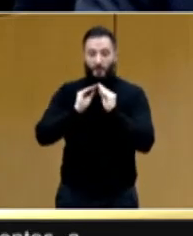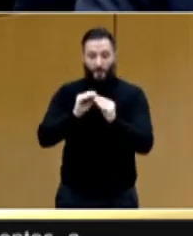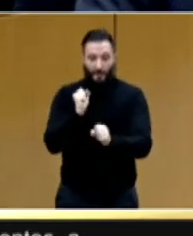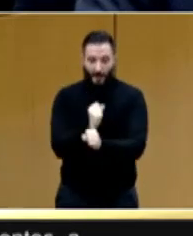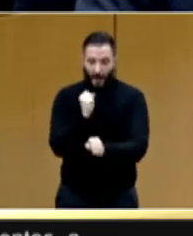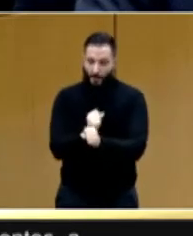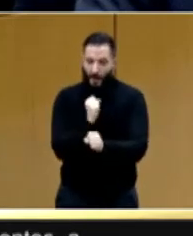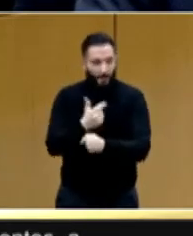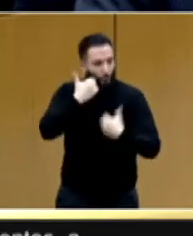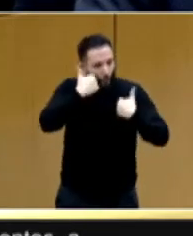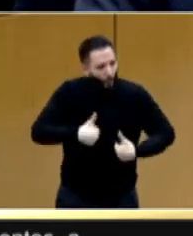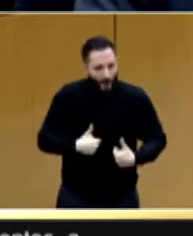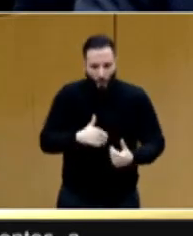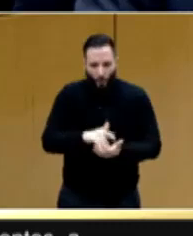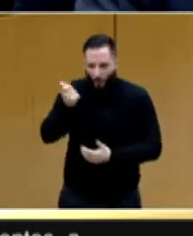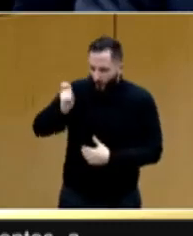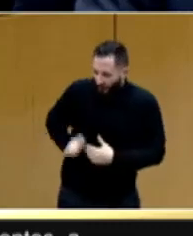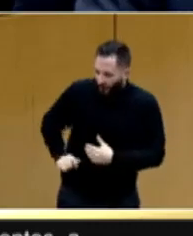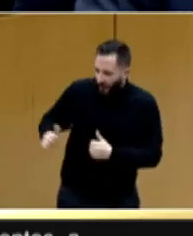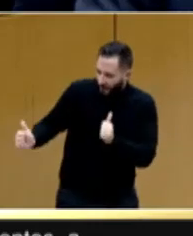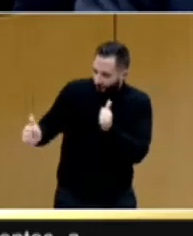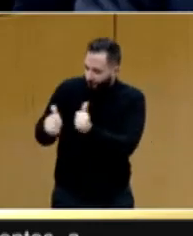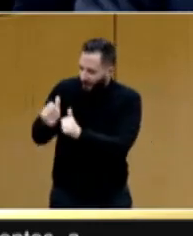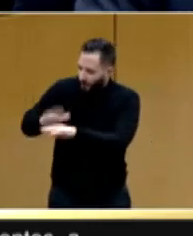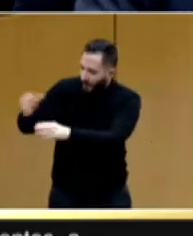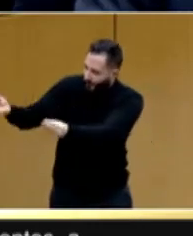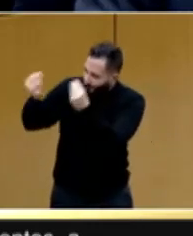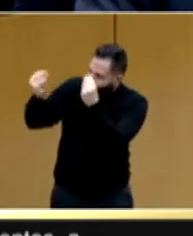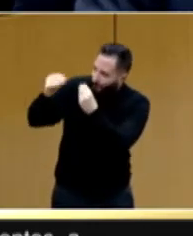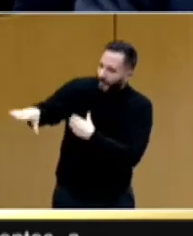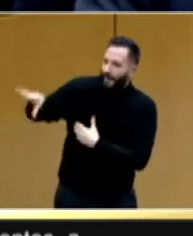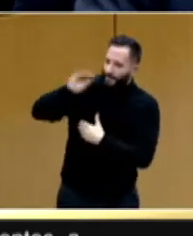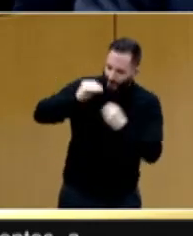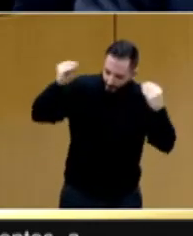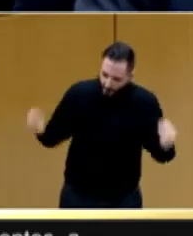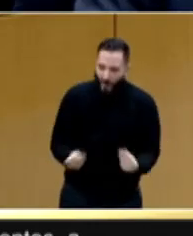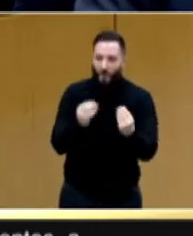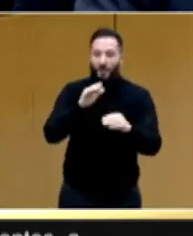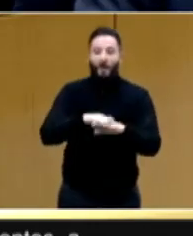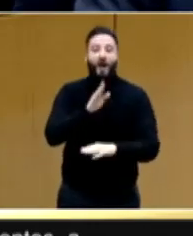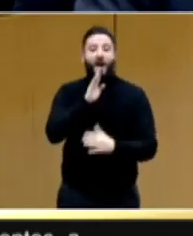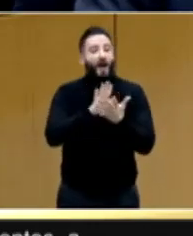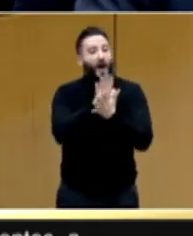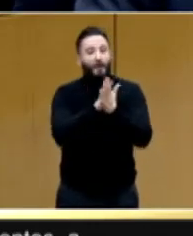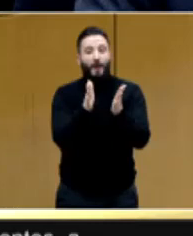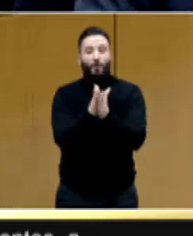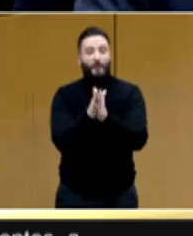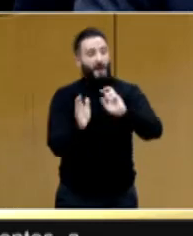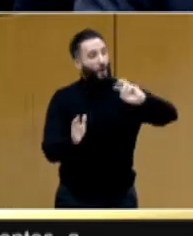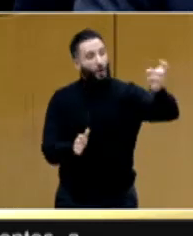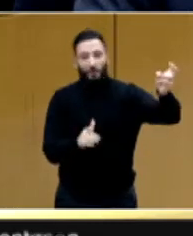apoyarnos en profesionales que se dedican a esto para que nos permitieran entenderlo y como bien ha hecho antes la otra persona